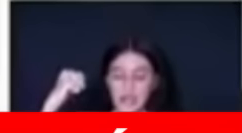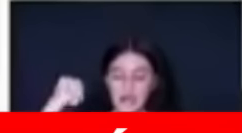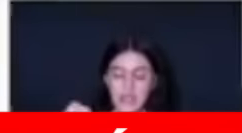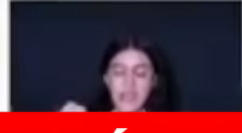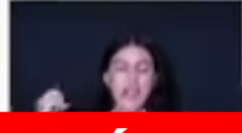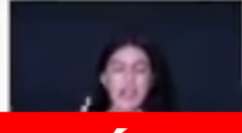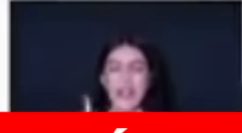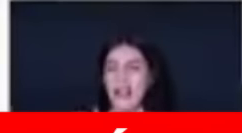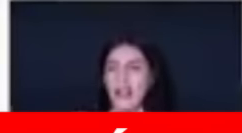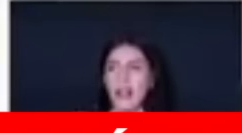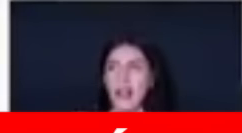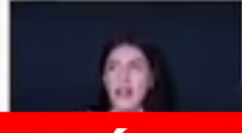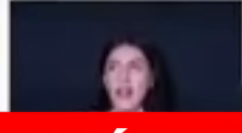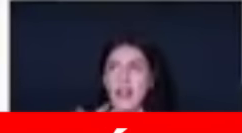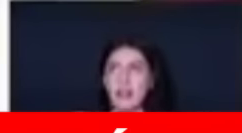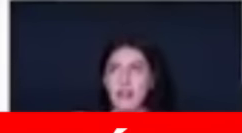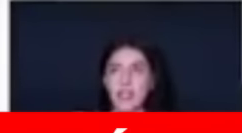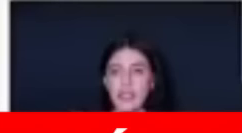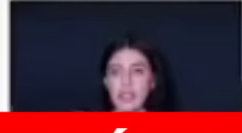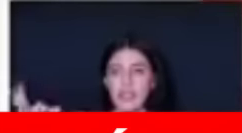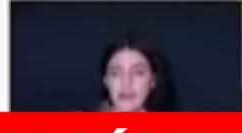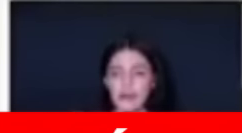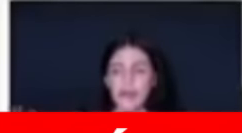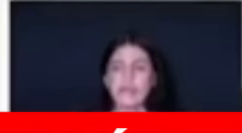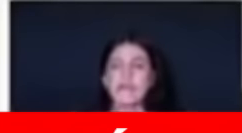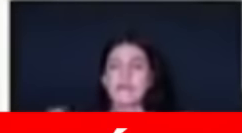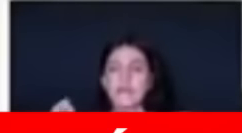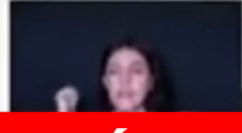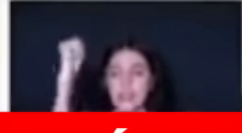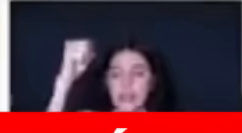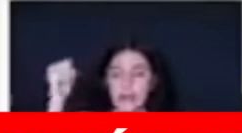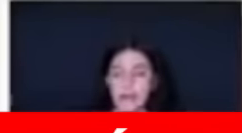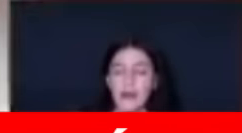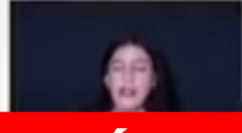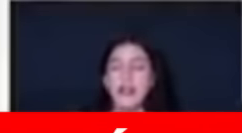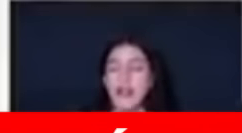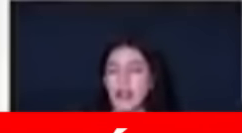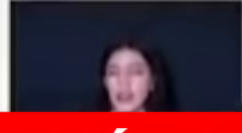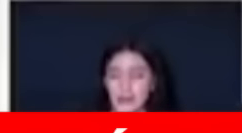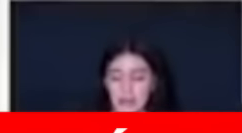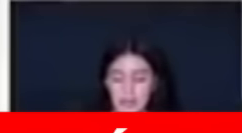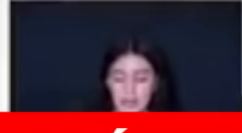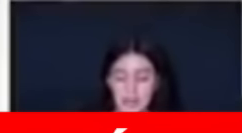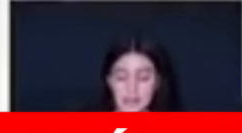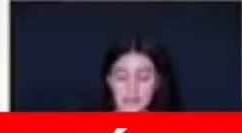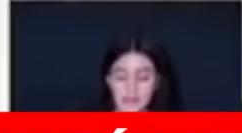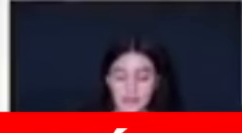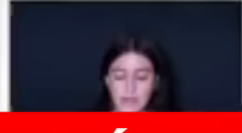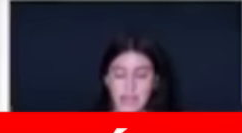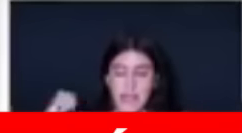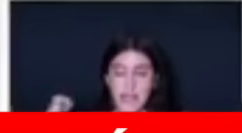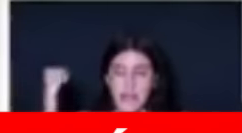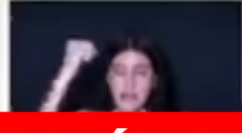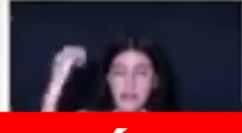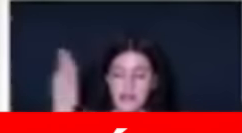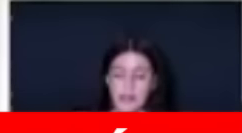la democracia! ¡Que viva la libertad!